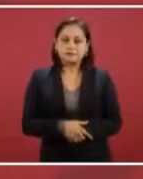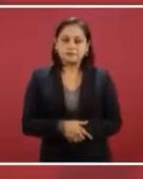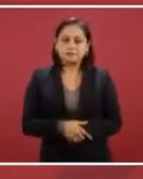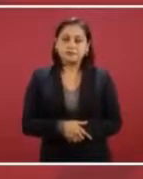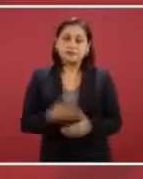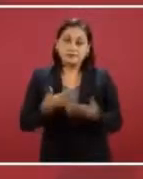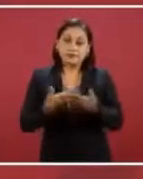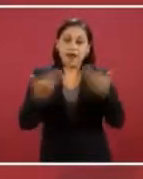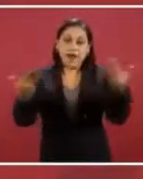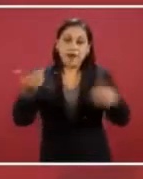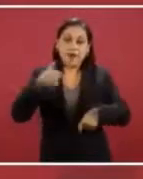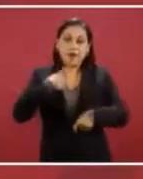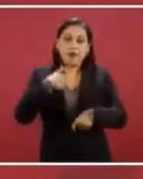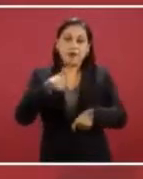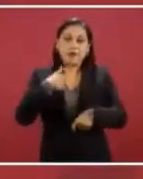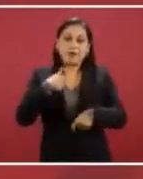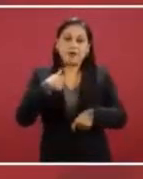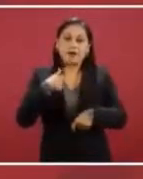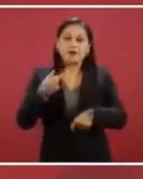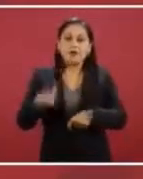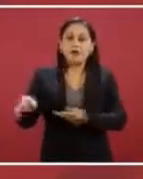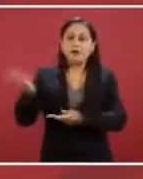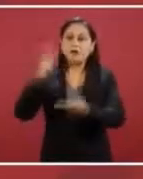acceso a archivos.